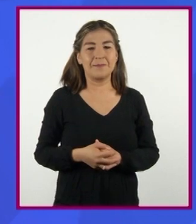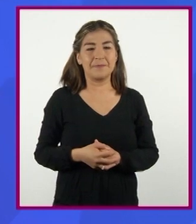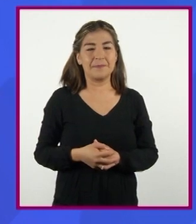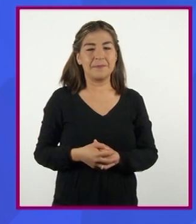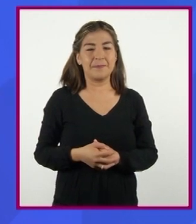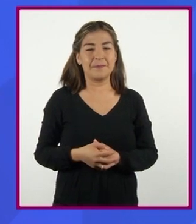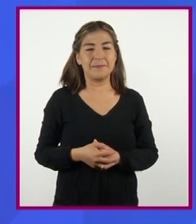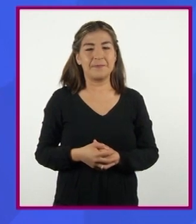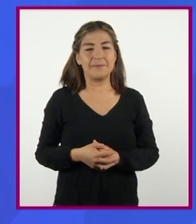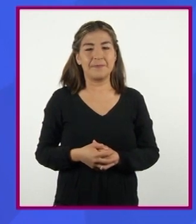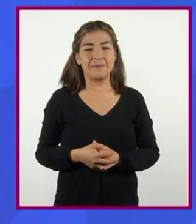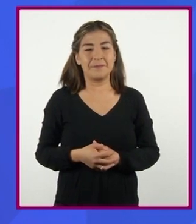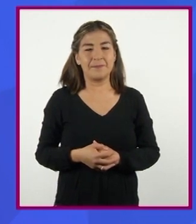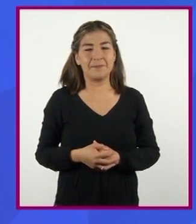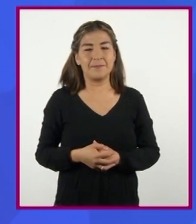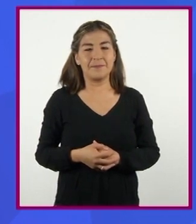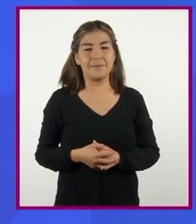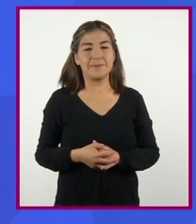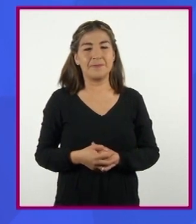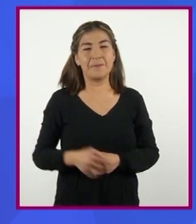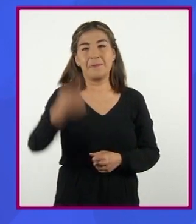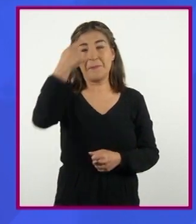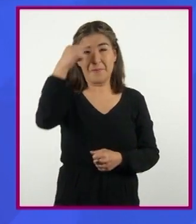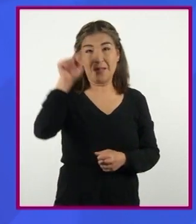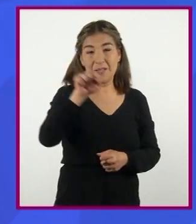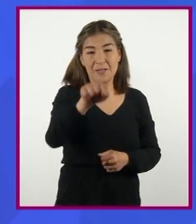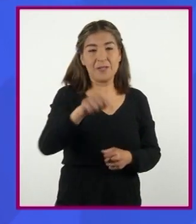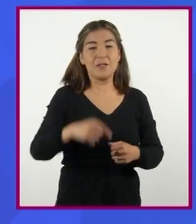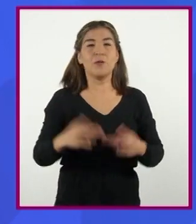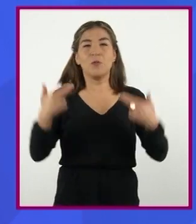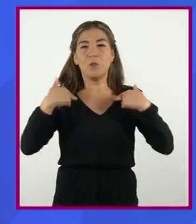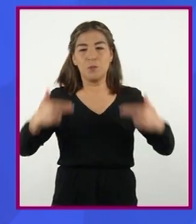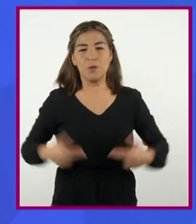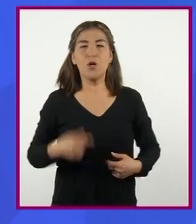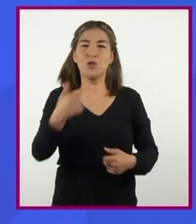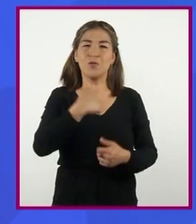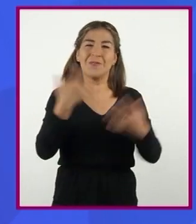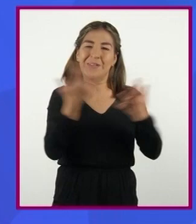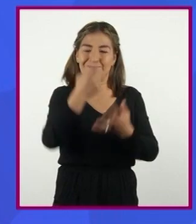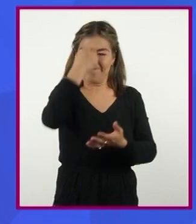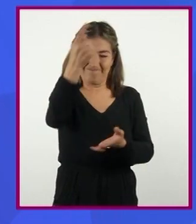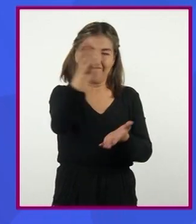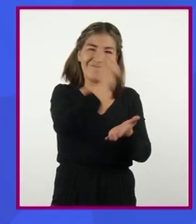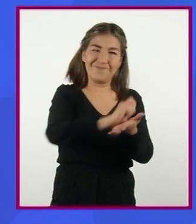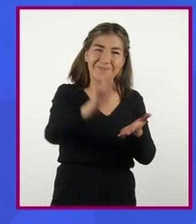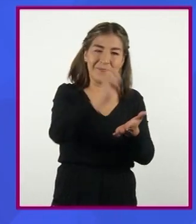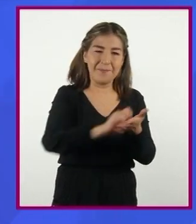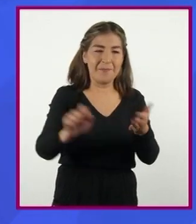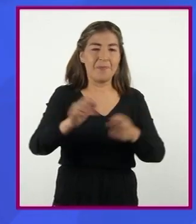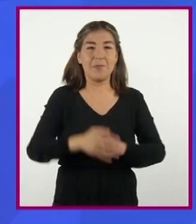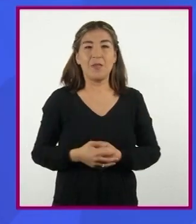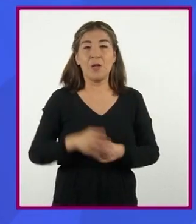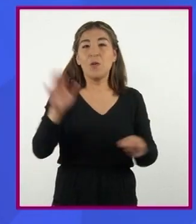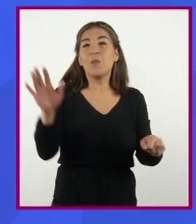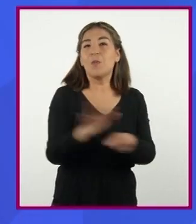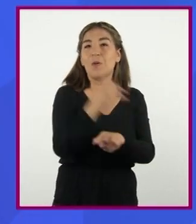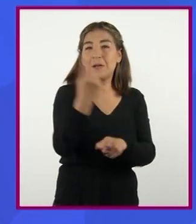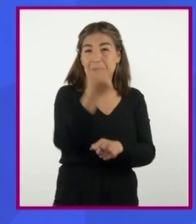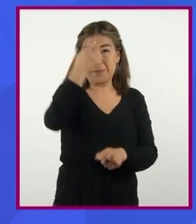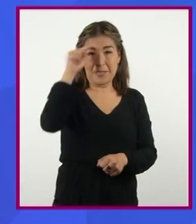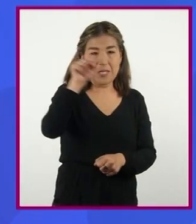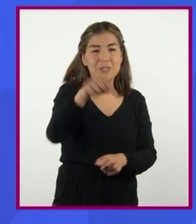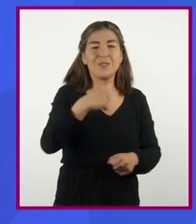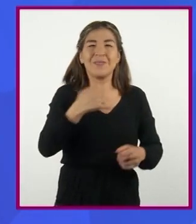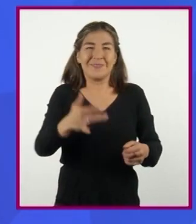ti, humanidad. Para ti, yo escribí estos versos. Para ti, porque en mi alma viven